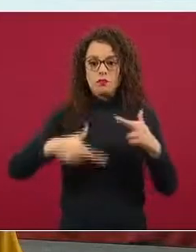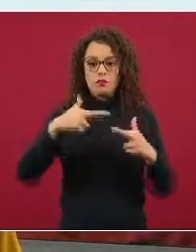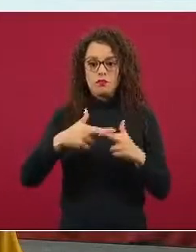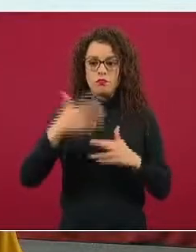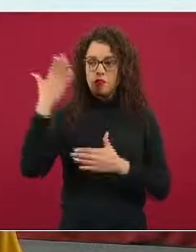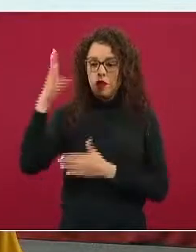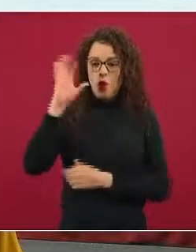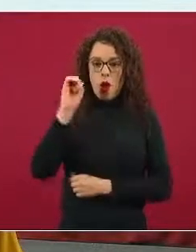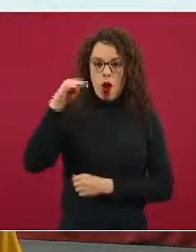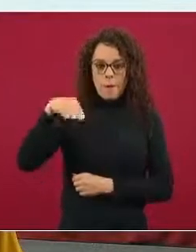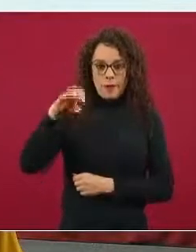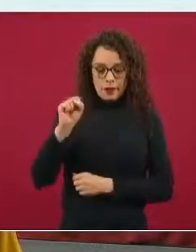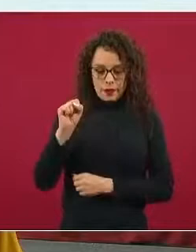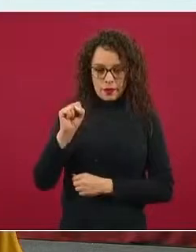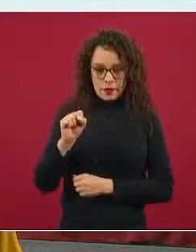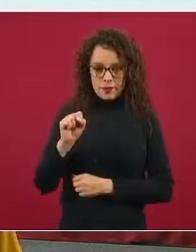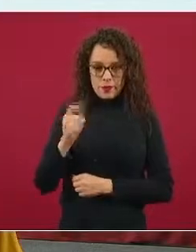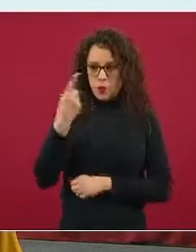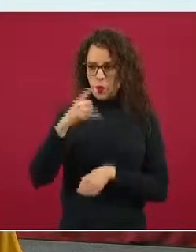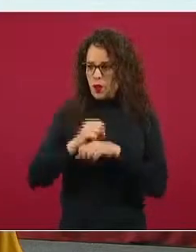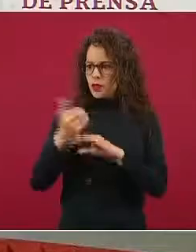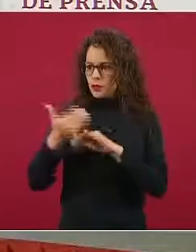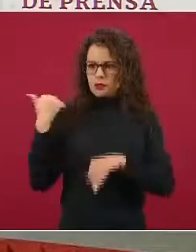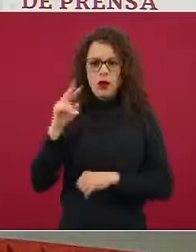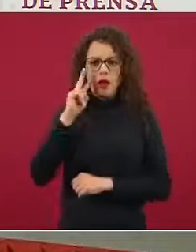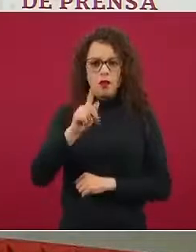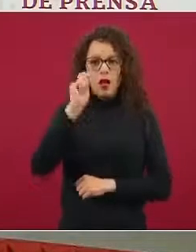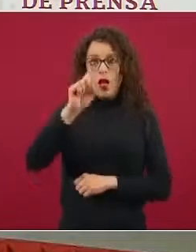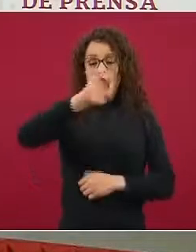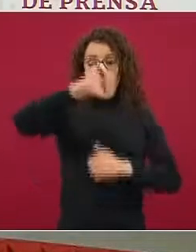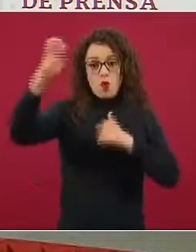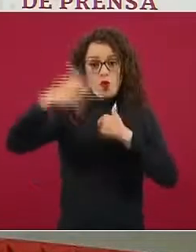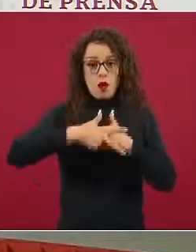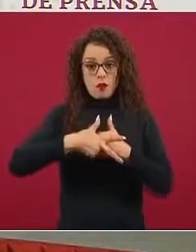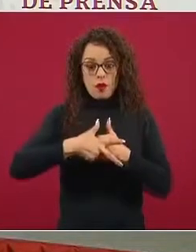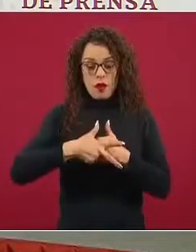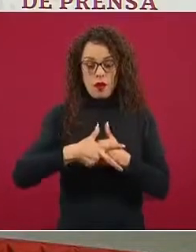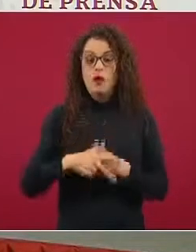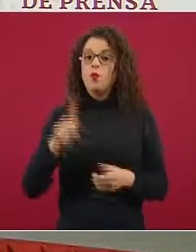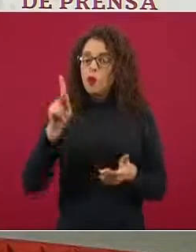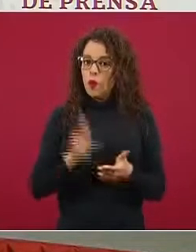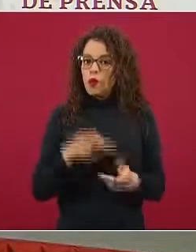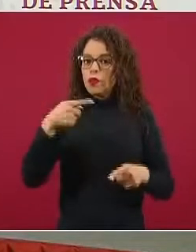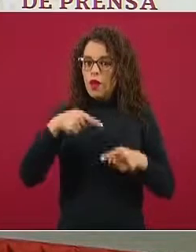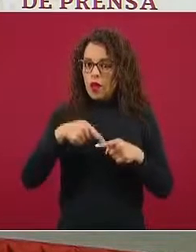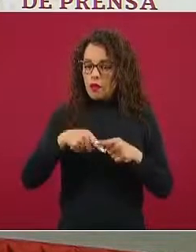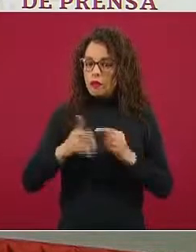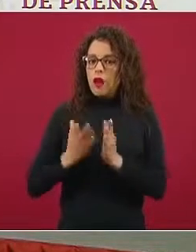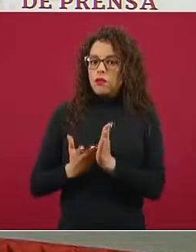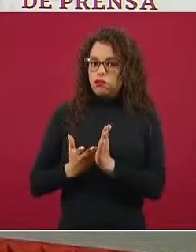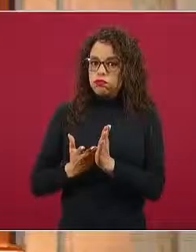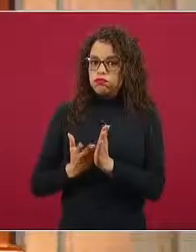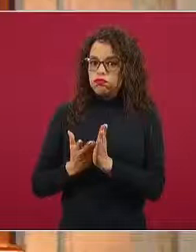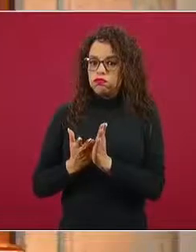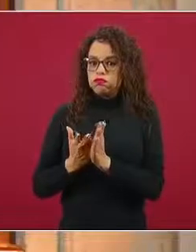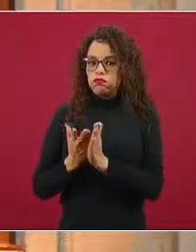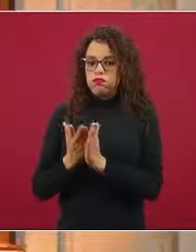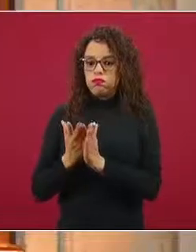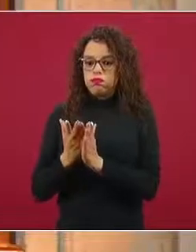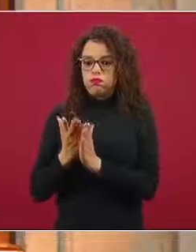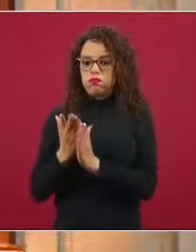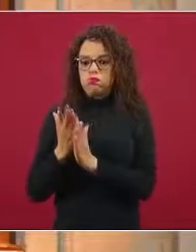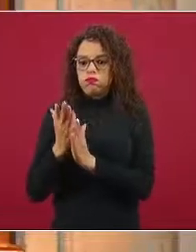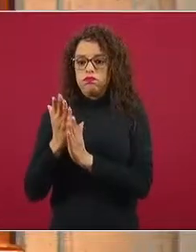Ya veíamos la semana pasada cómo el continente europeo tomaba nuevamente la delantera en lo que se refiere a la